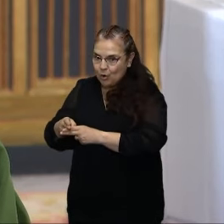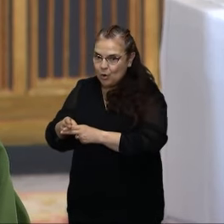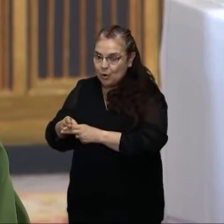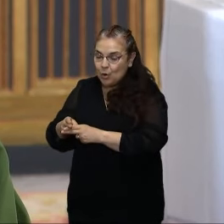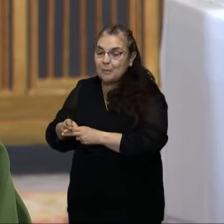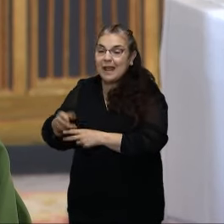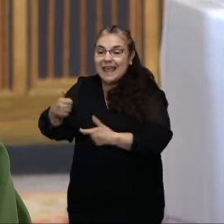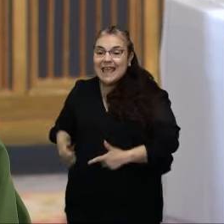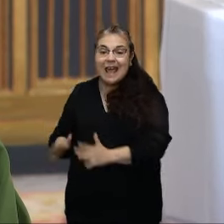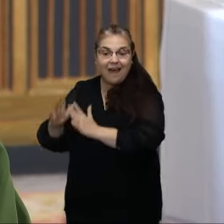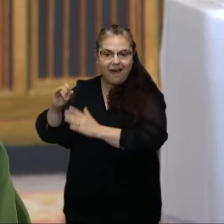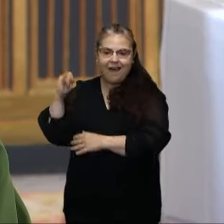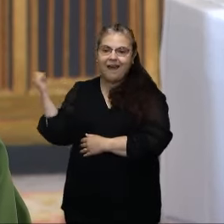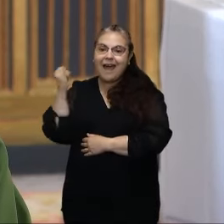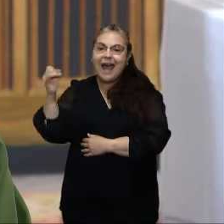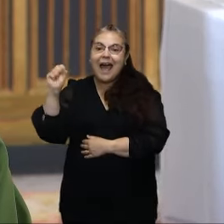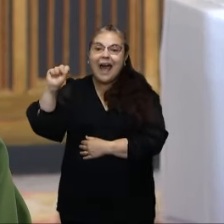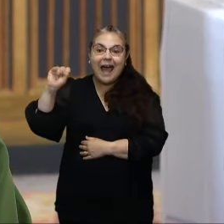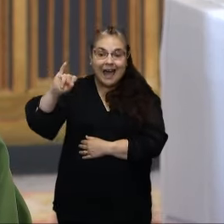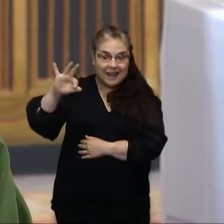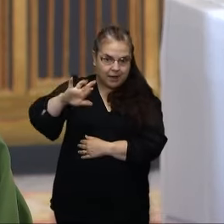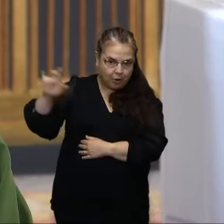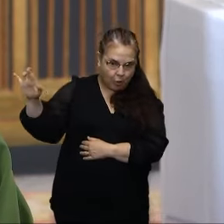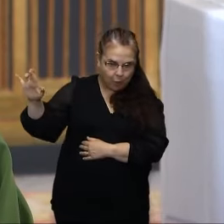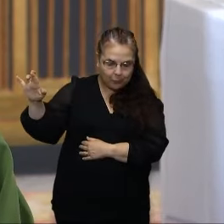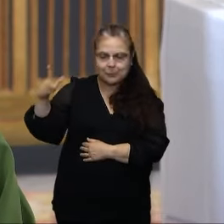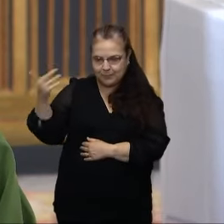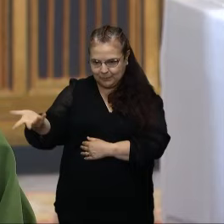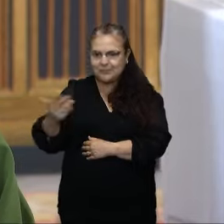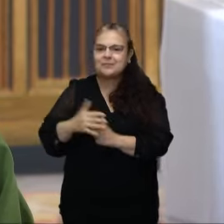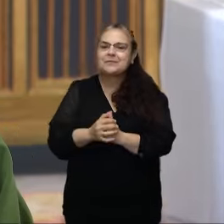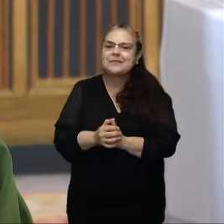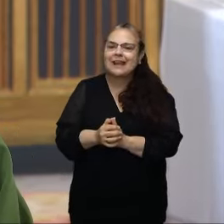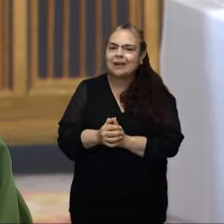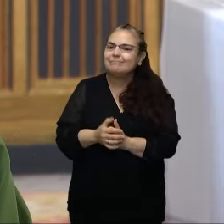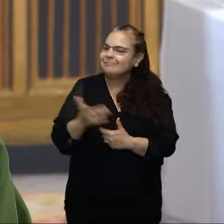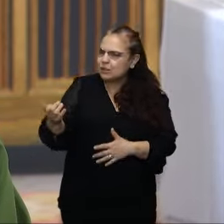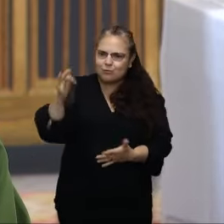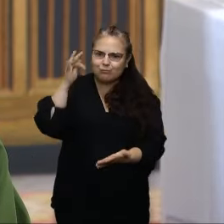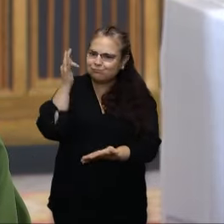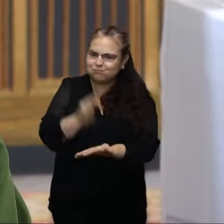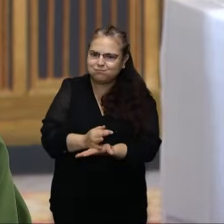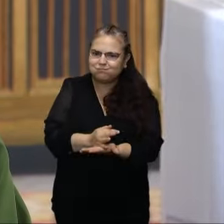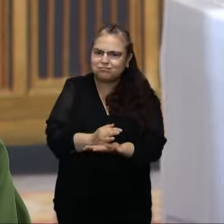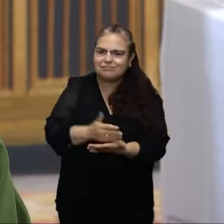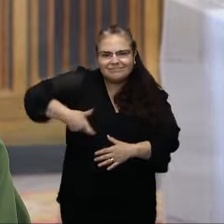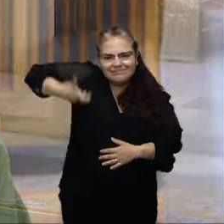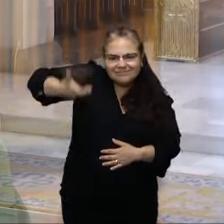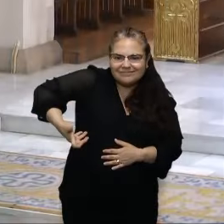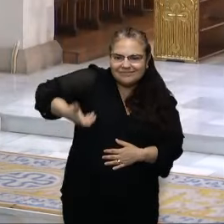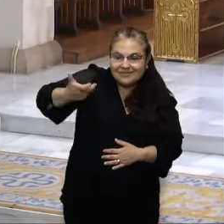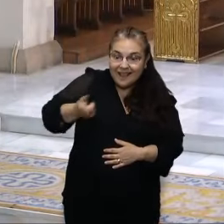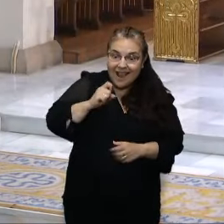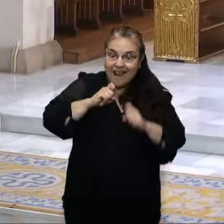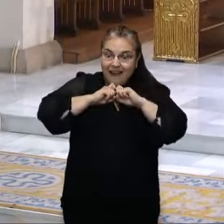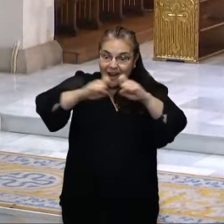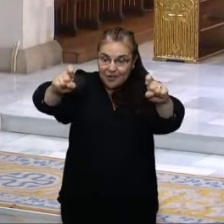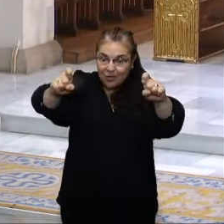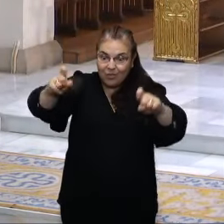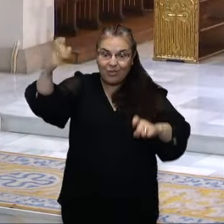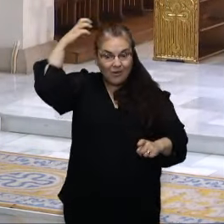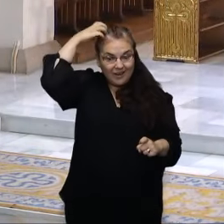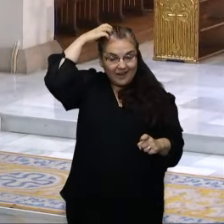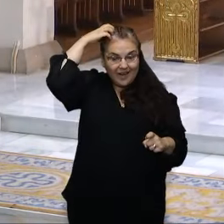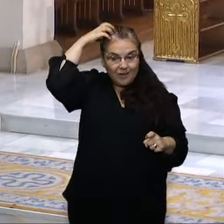hija de Jairo. Es una especie de apuesta fundamental en la que el anuncio del reino